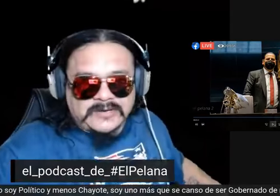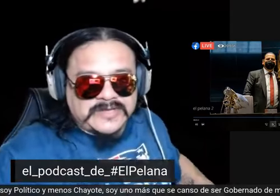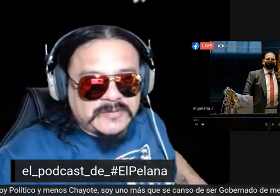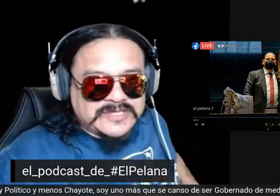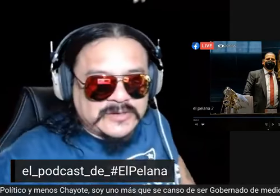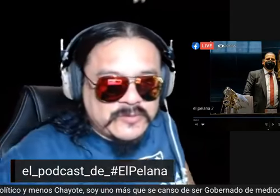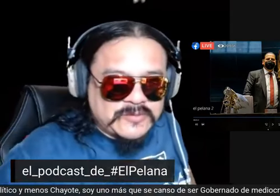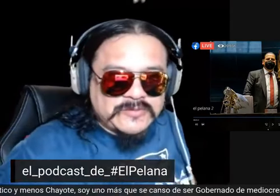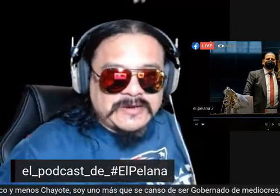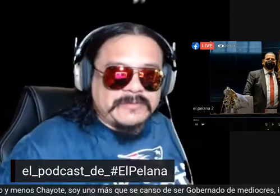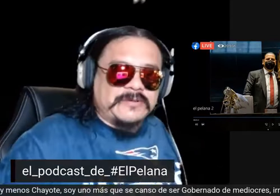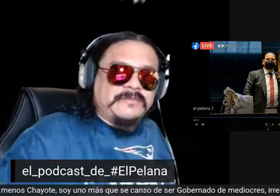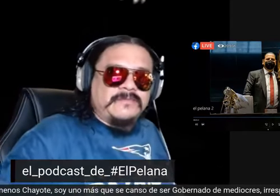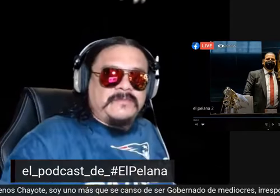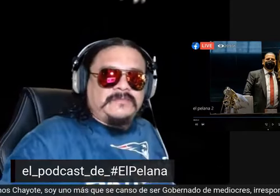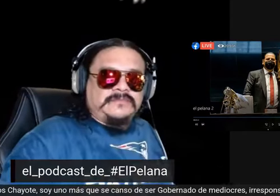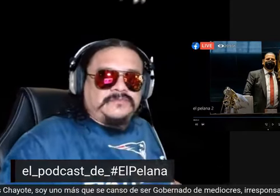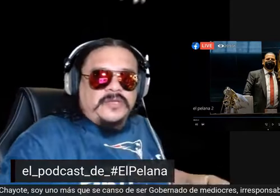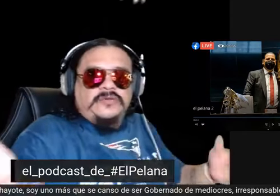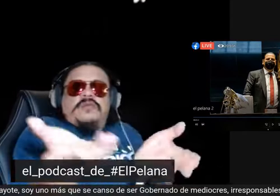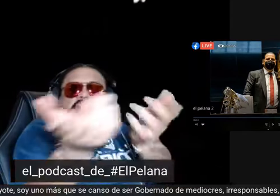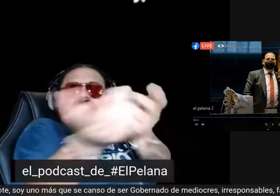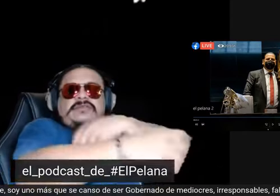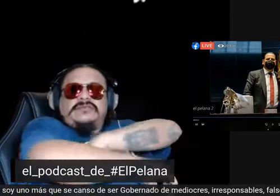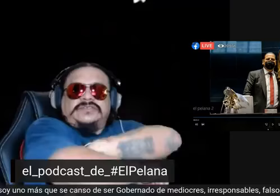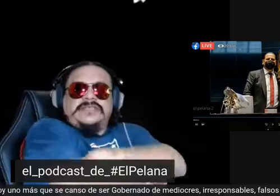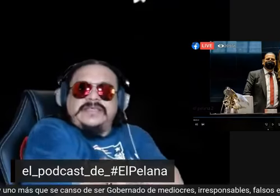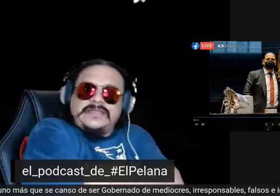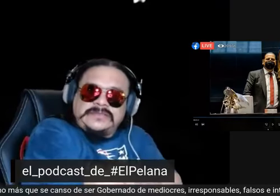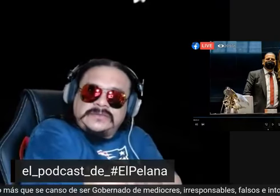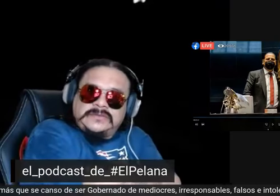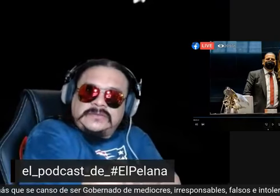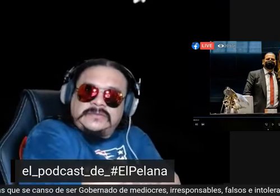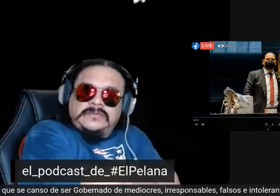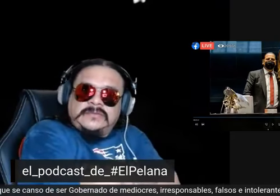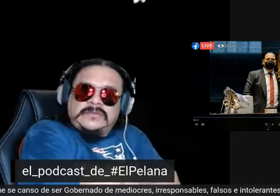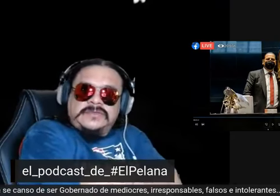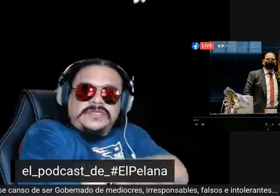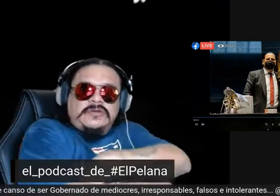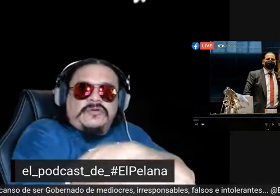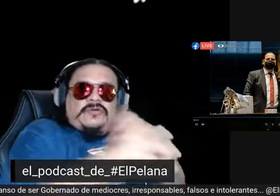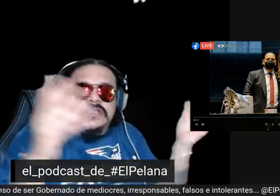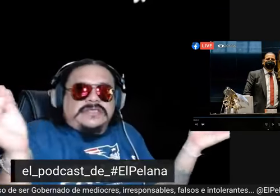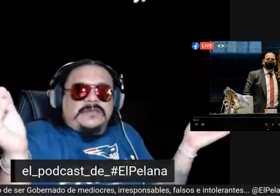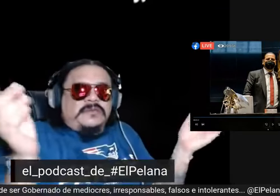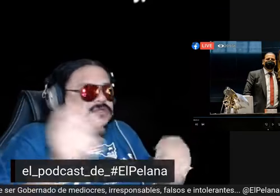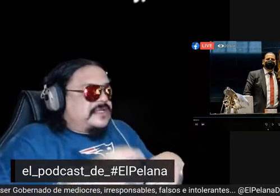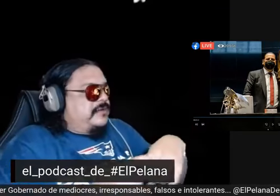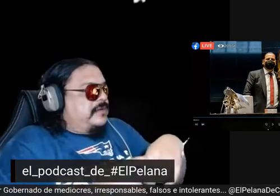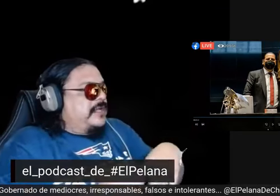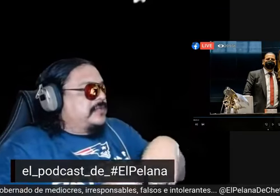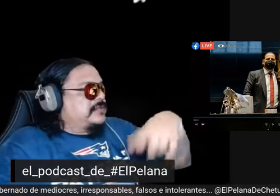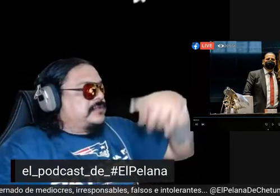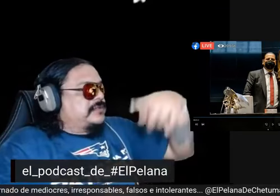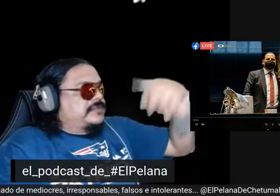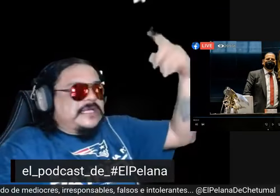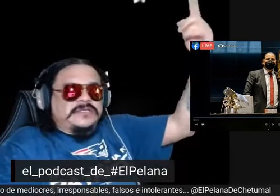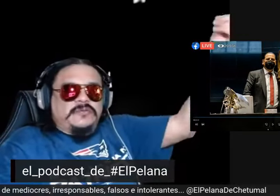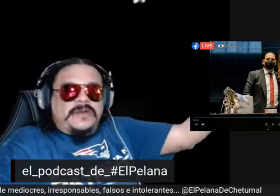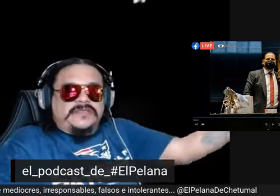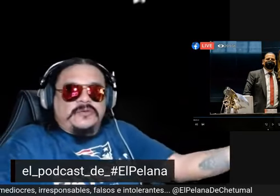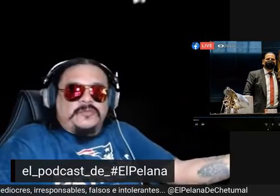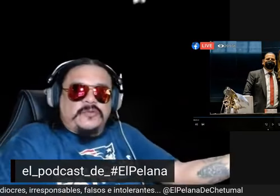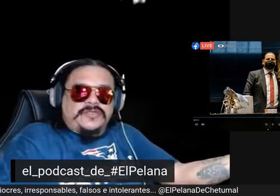damos el lujo, cabrón? ¿Pero cómo lo hicieron ustedes? Si lo único que sabemos es que estás en un